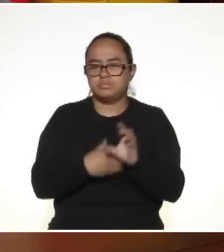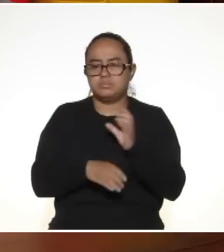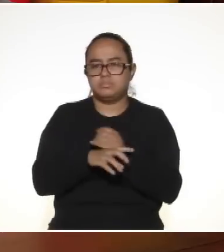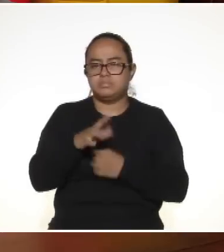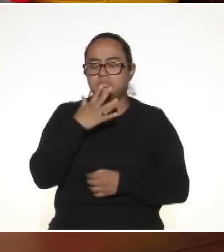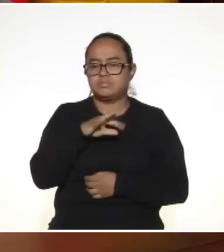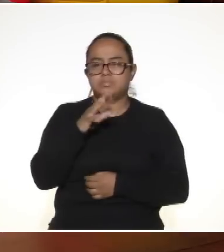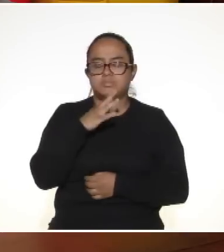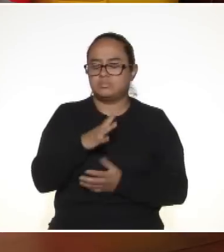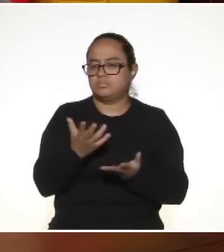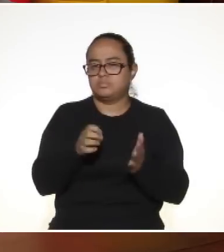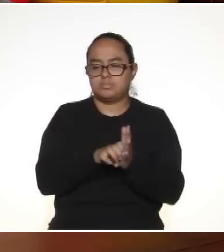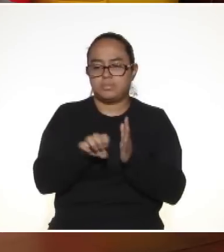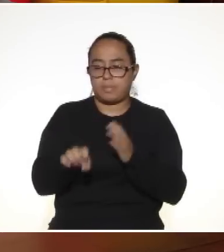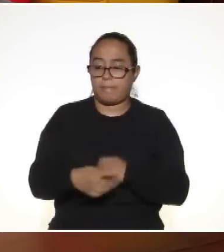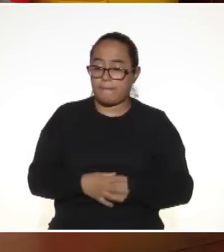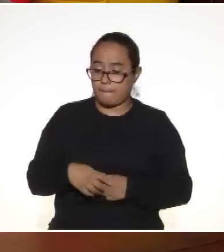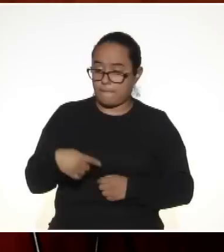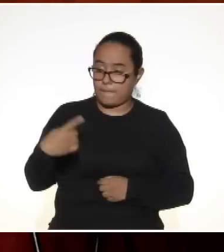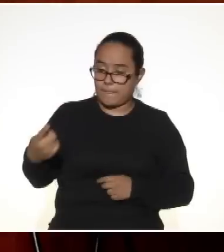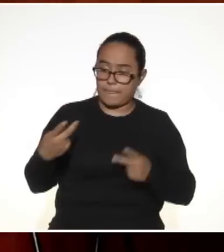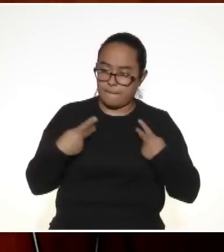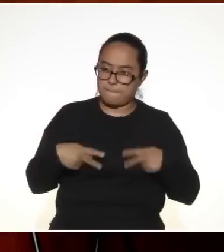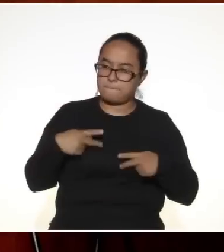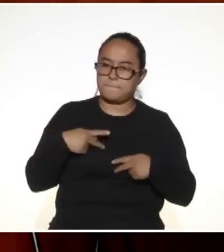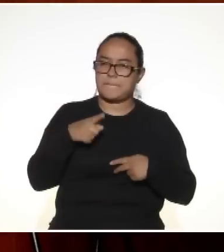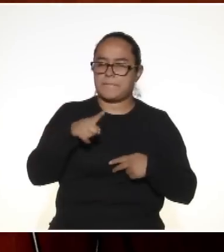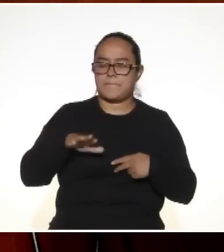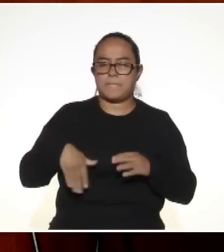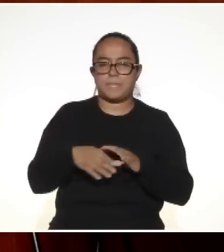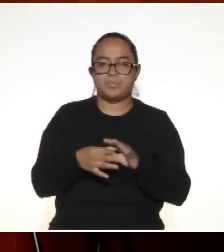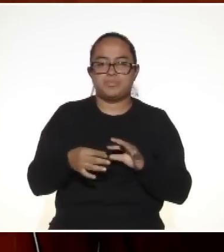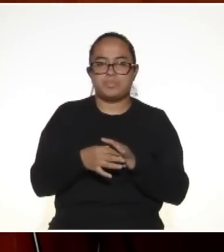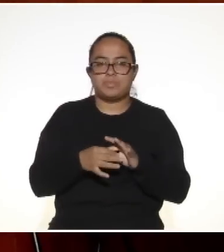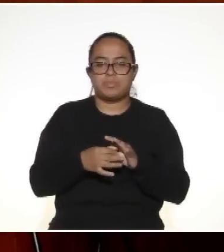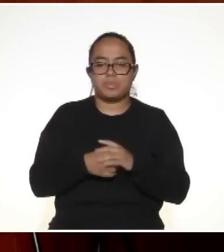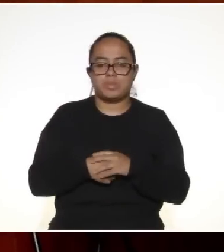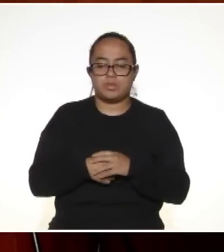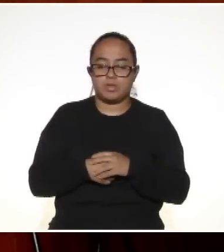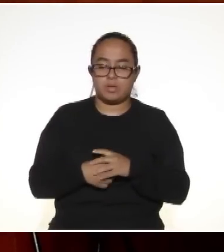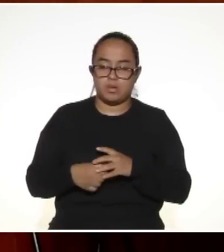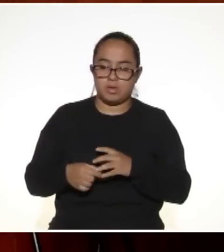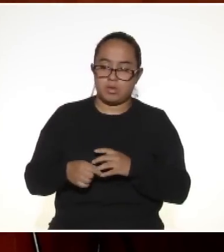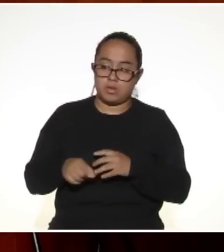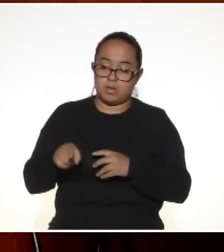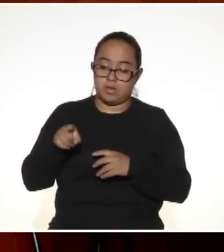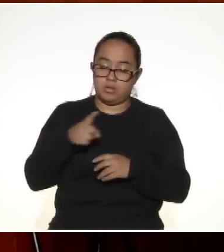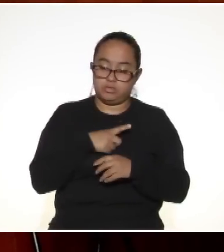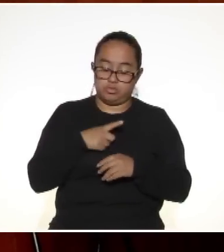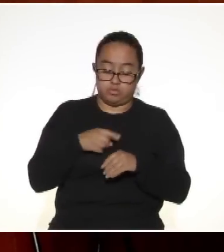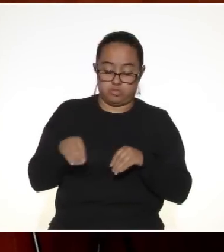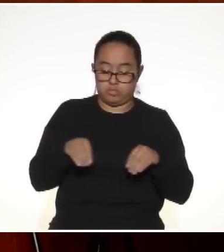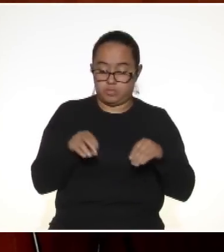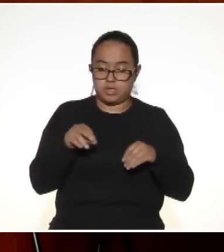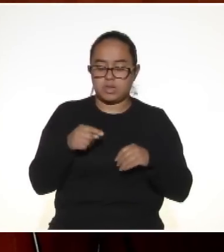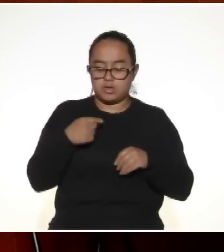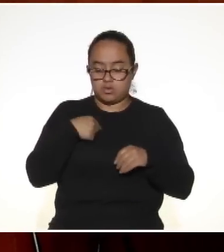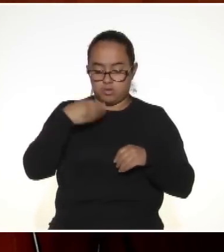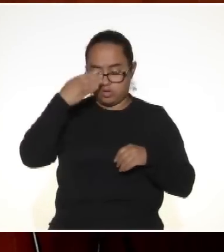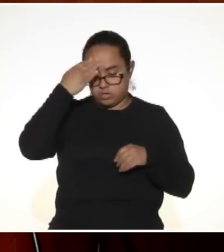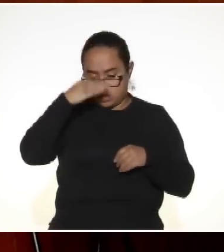como que la otra persona, como bien decían, a sí mismo se inmovilice, él va a saber